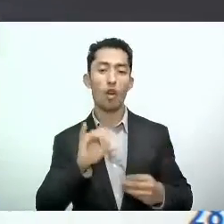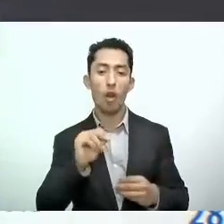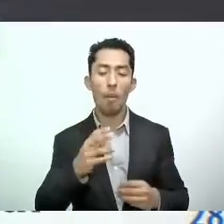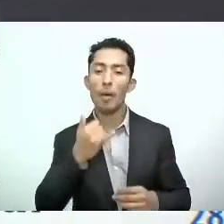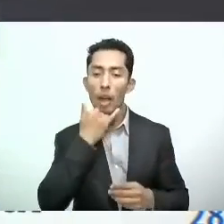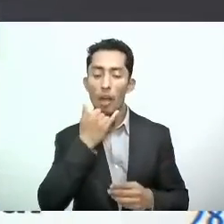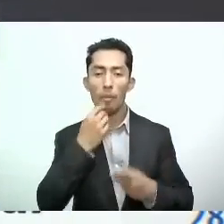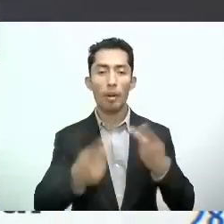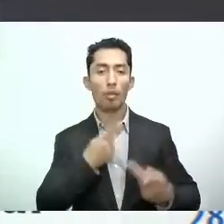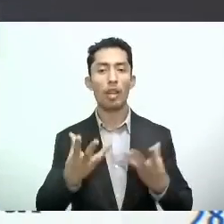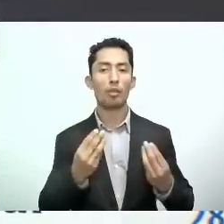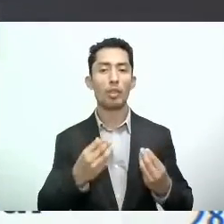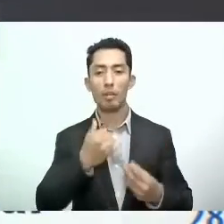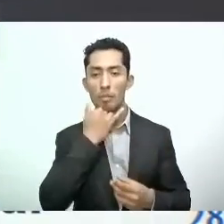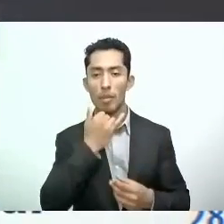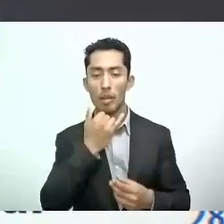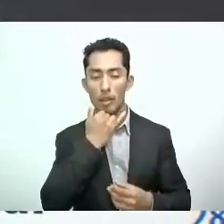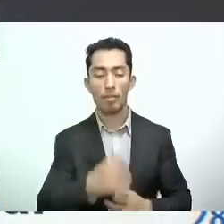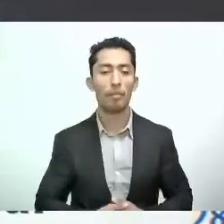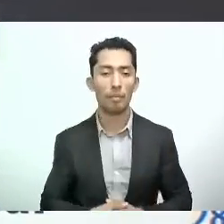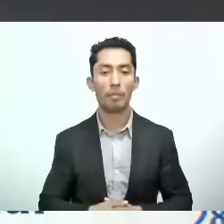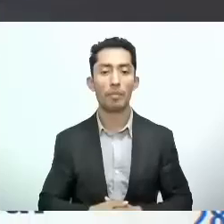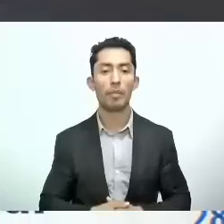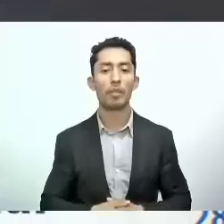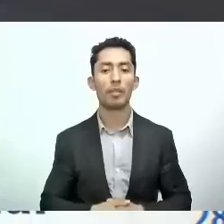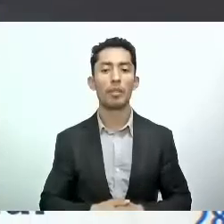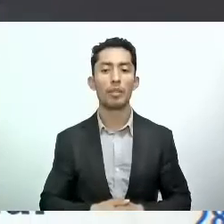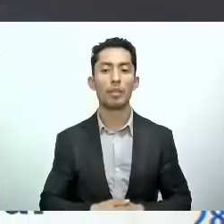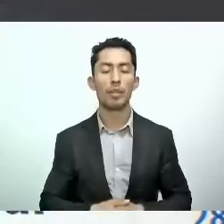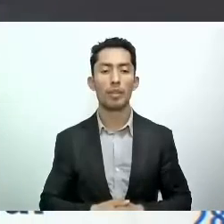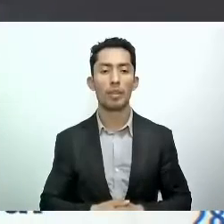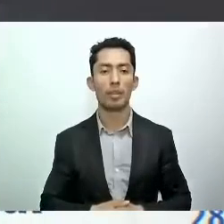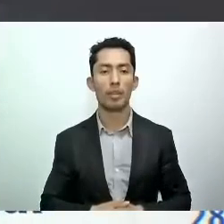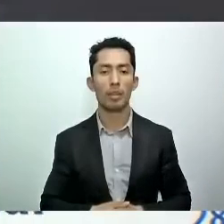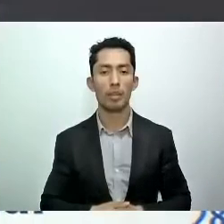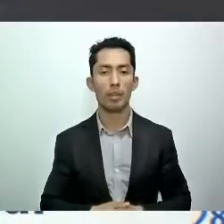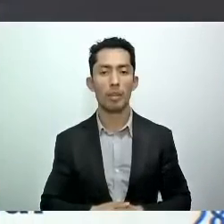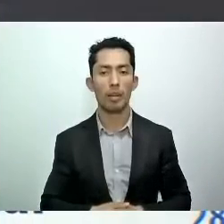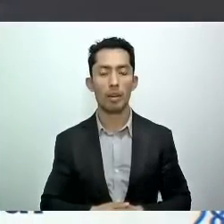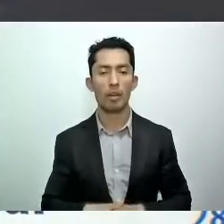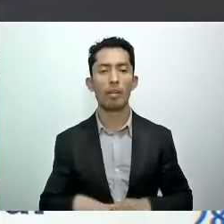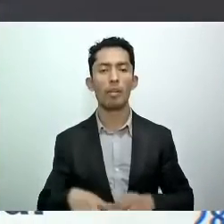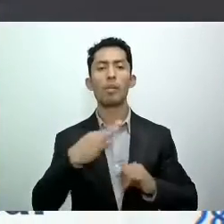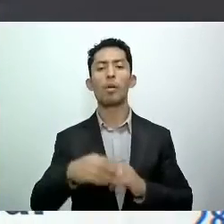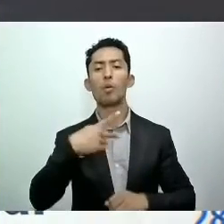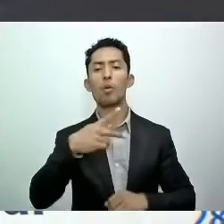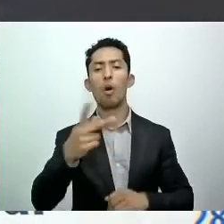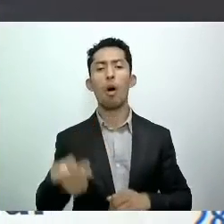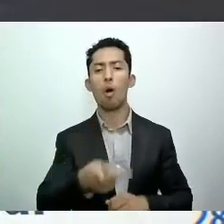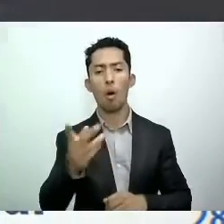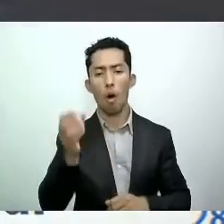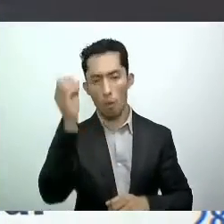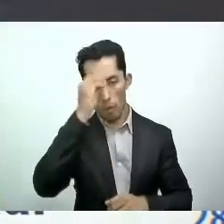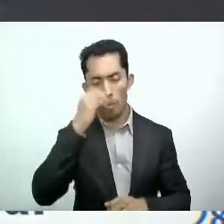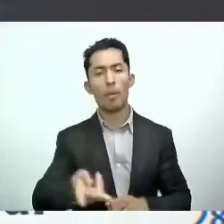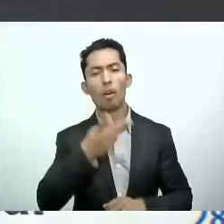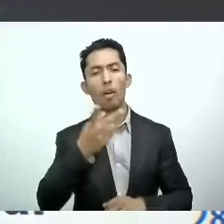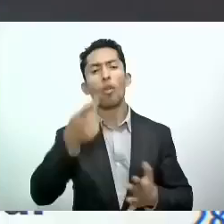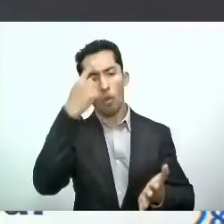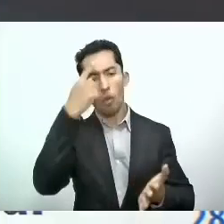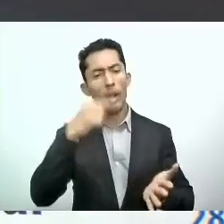siento. Finalmente, en tu opinión, ¿crees que deben incluirse o